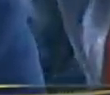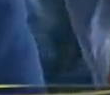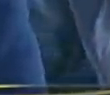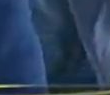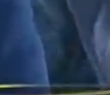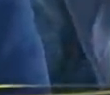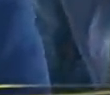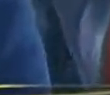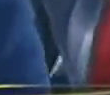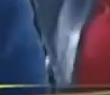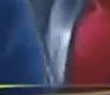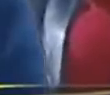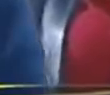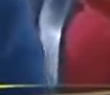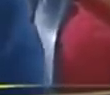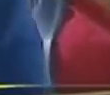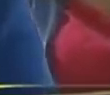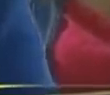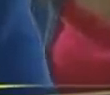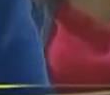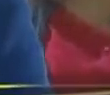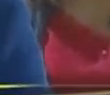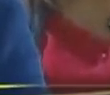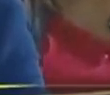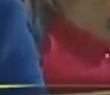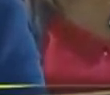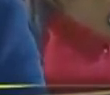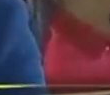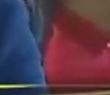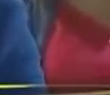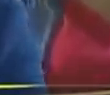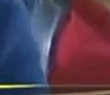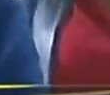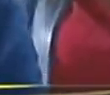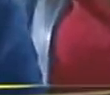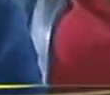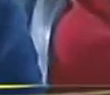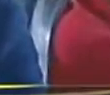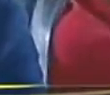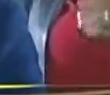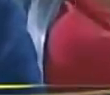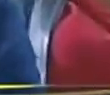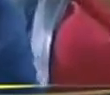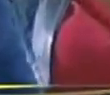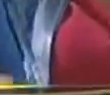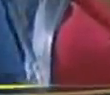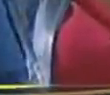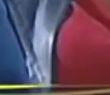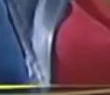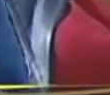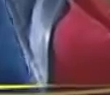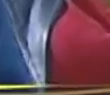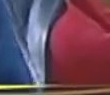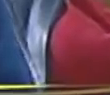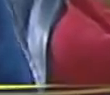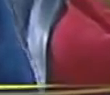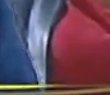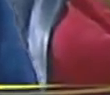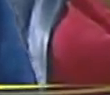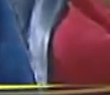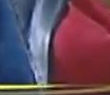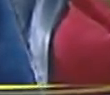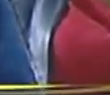pueblo del Táchira, al pueblo de Venezuela. Efectivamente, como usted lo ha señalado, yo lo podría resumir en